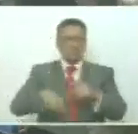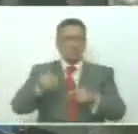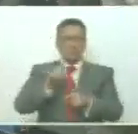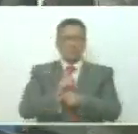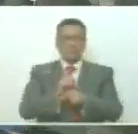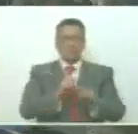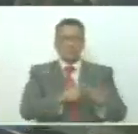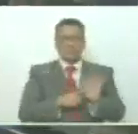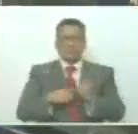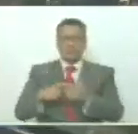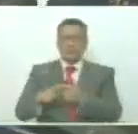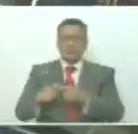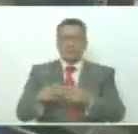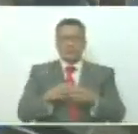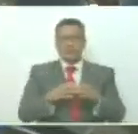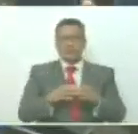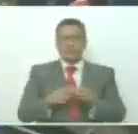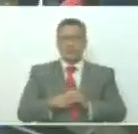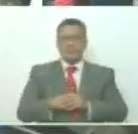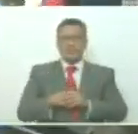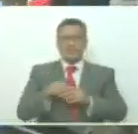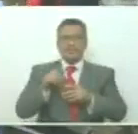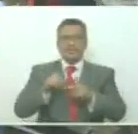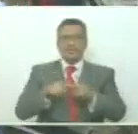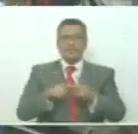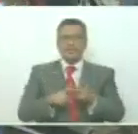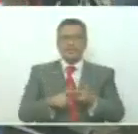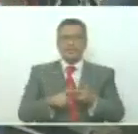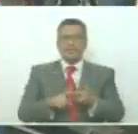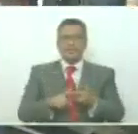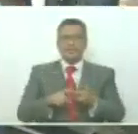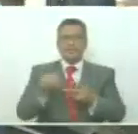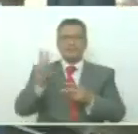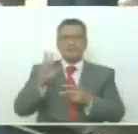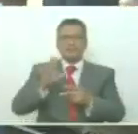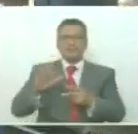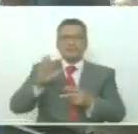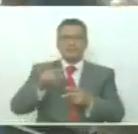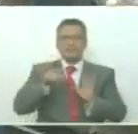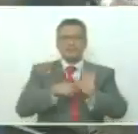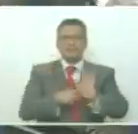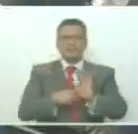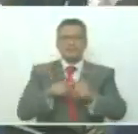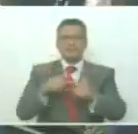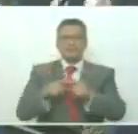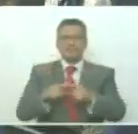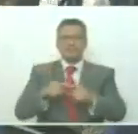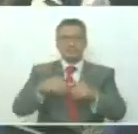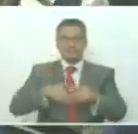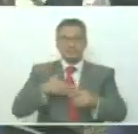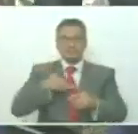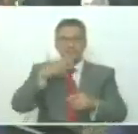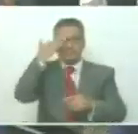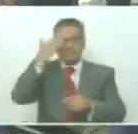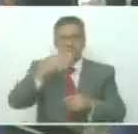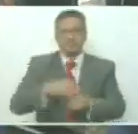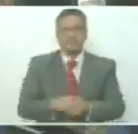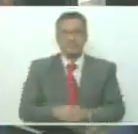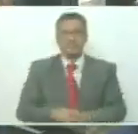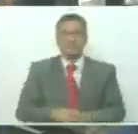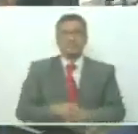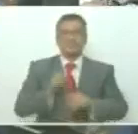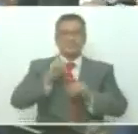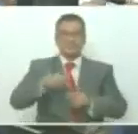extraordinario y plenipotenciario de la República Bolivariana de Venezuela ante el Reino de Arabia Saudita. También